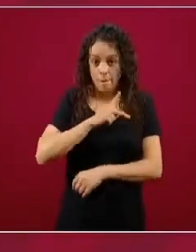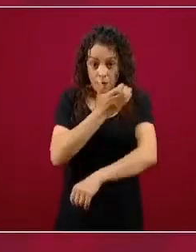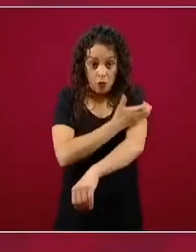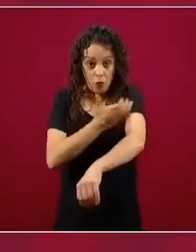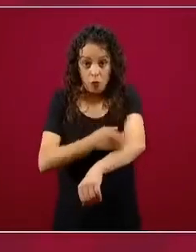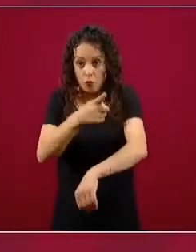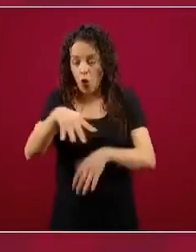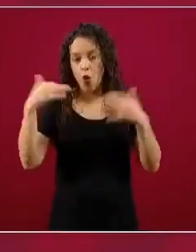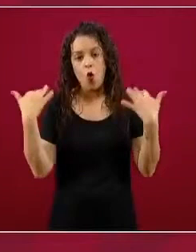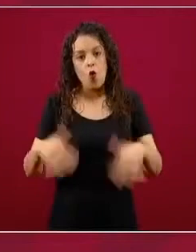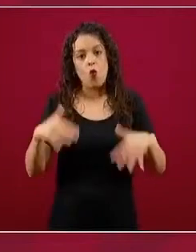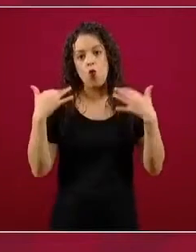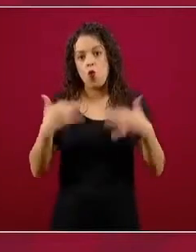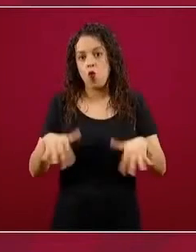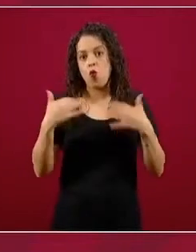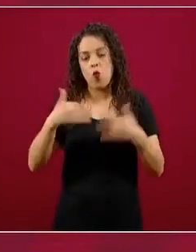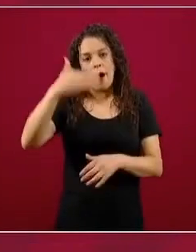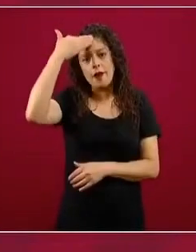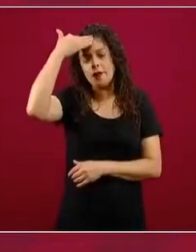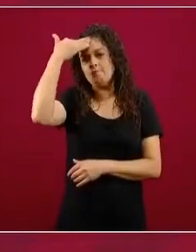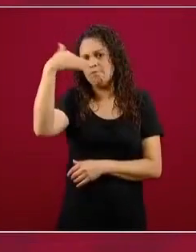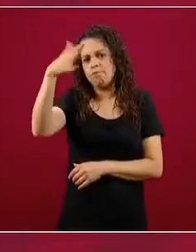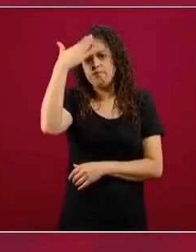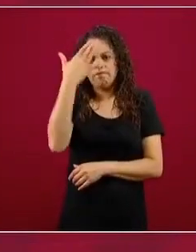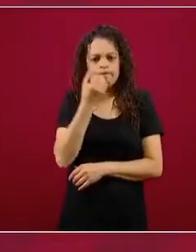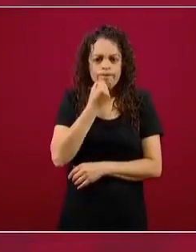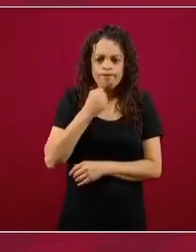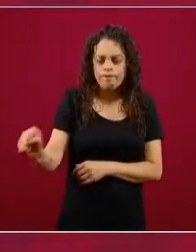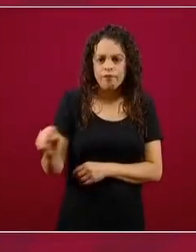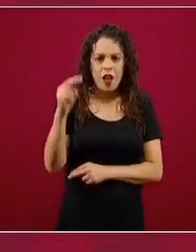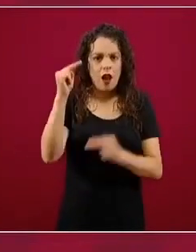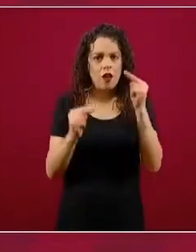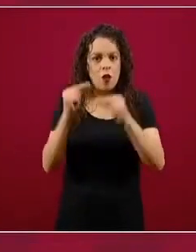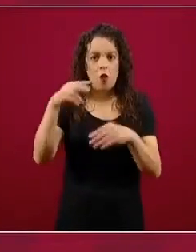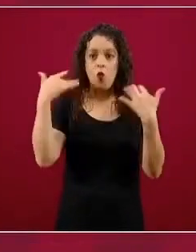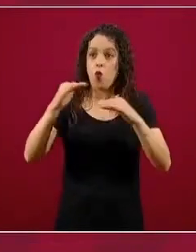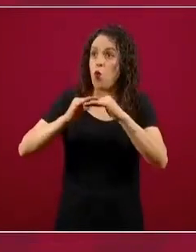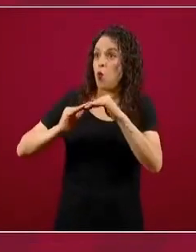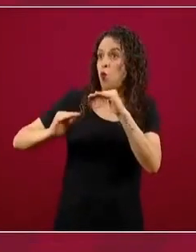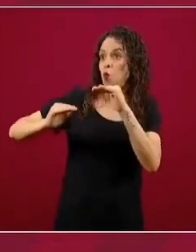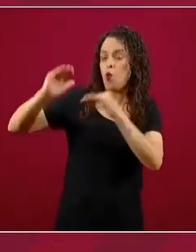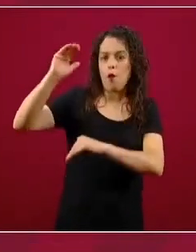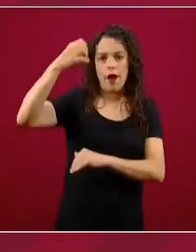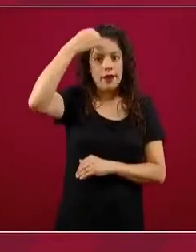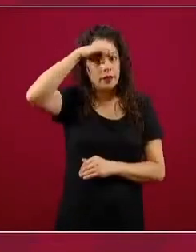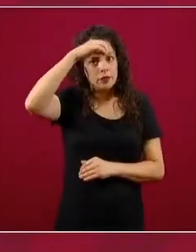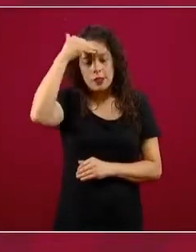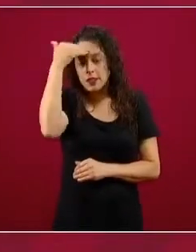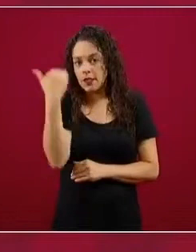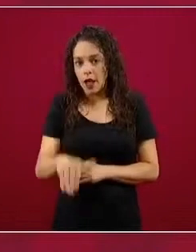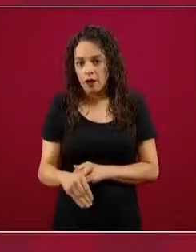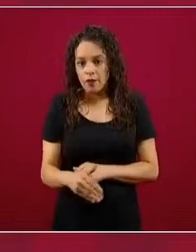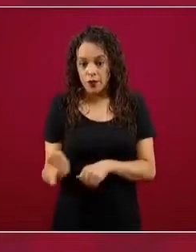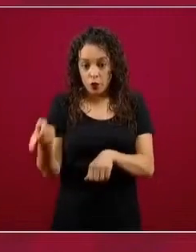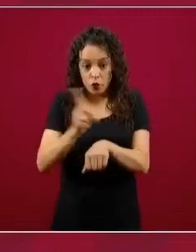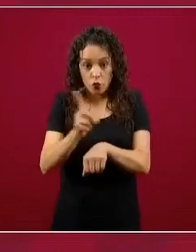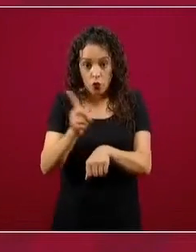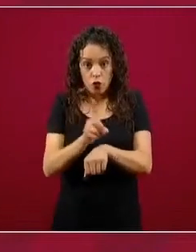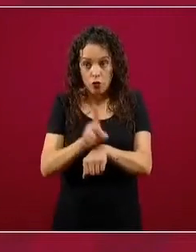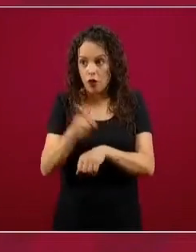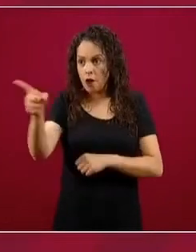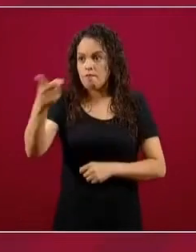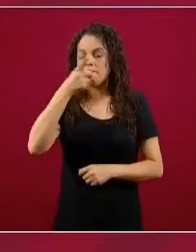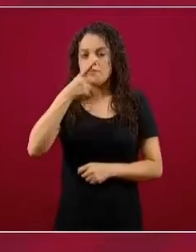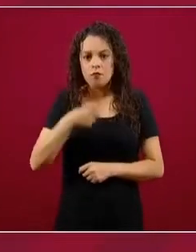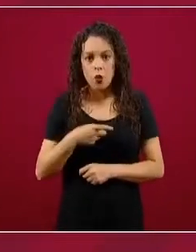una capacidad técnica y una formación de altísimo nivel. Y todos los días nos dicen, lo que ustedes están haciendo